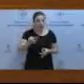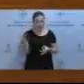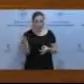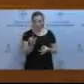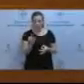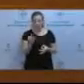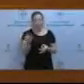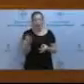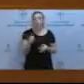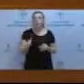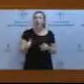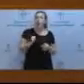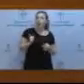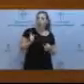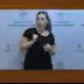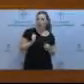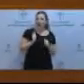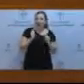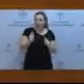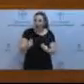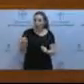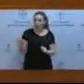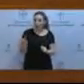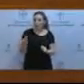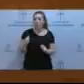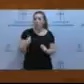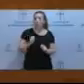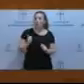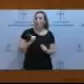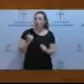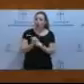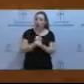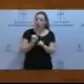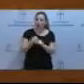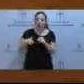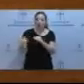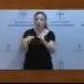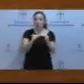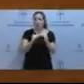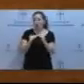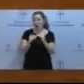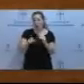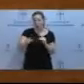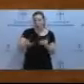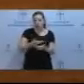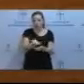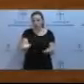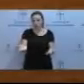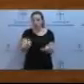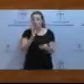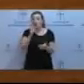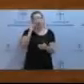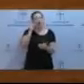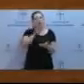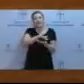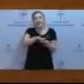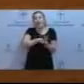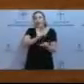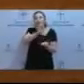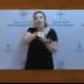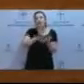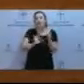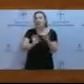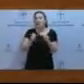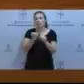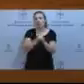una oportunidad y, sobre todo, una oportunidad laboral en igualdad que el resto de personas. No se remita constantemente al tema de los centros especiales de empleo, ¿por